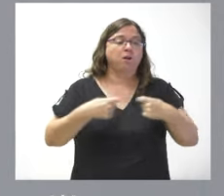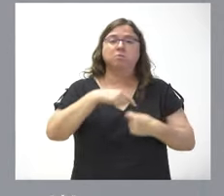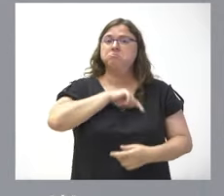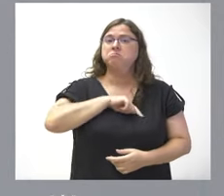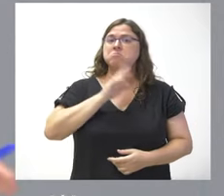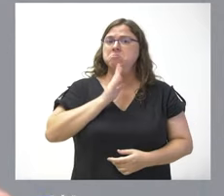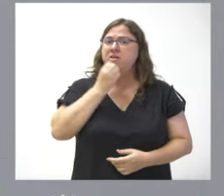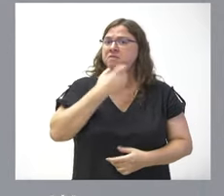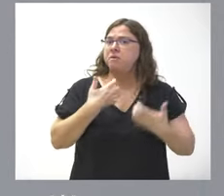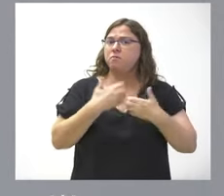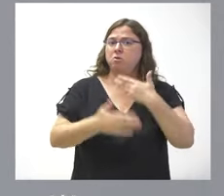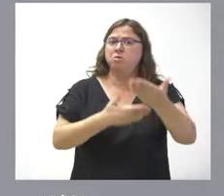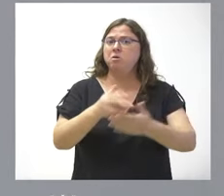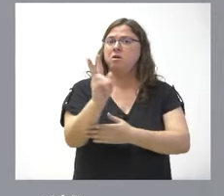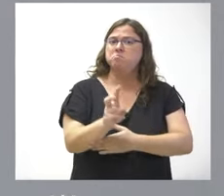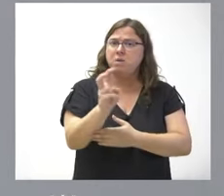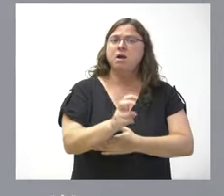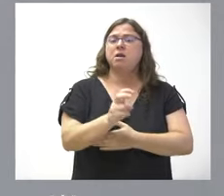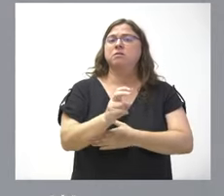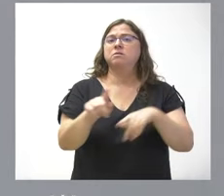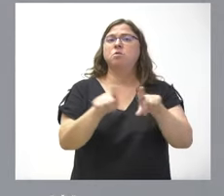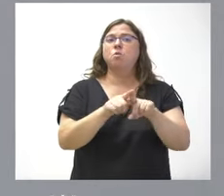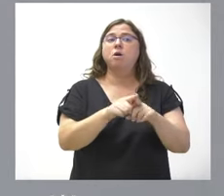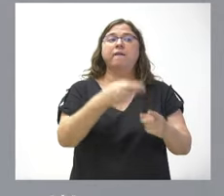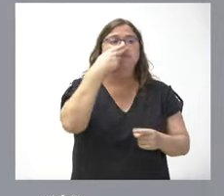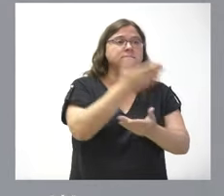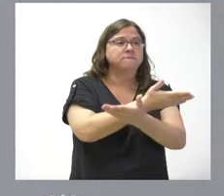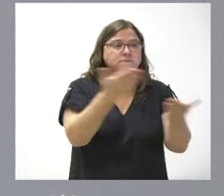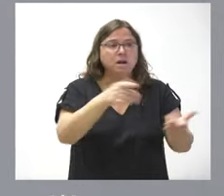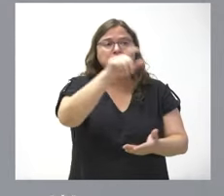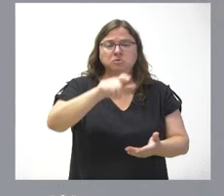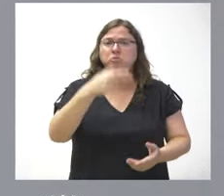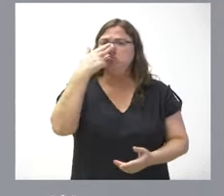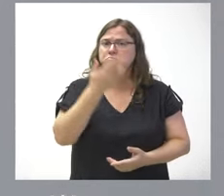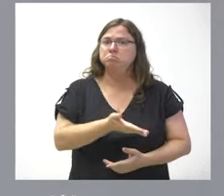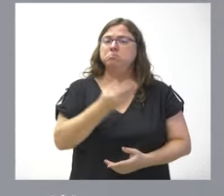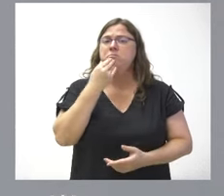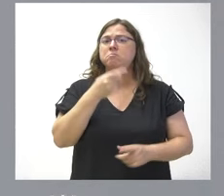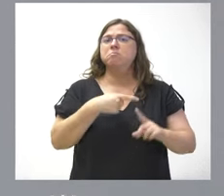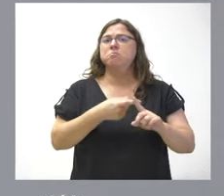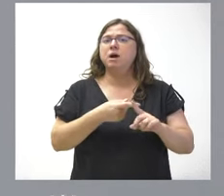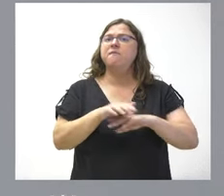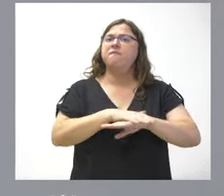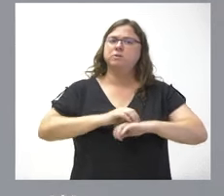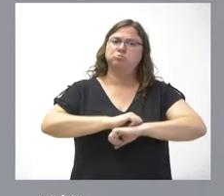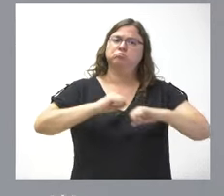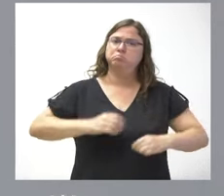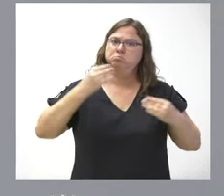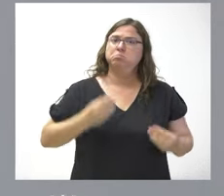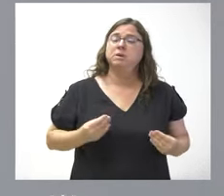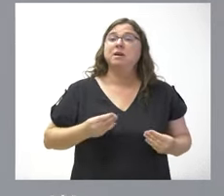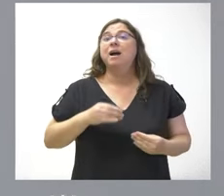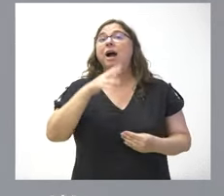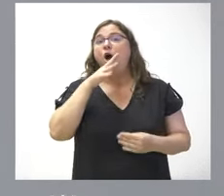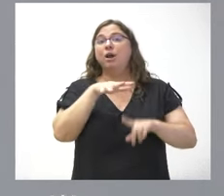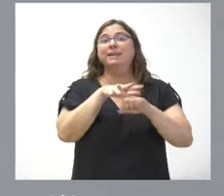que estaba funcionando que estaba siendo útil que respondía al interés general de los ciudadanos y que tenía una amplia base parlamentaria ahora las